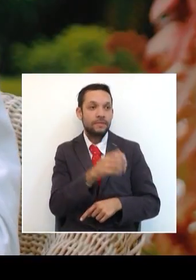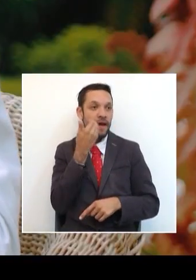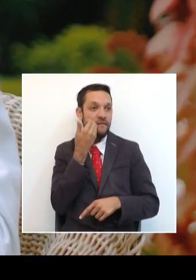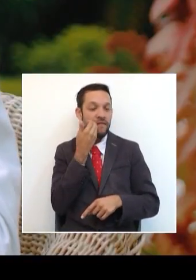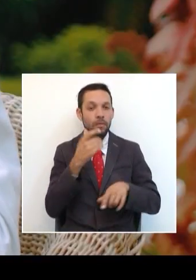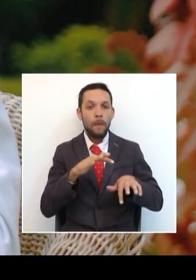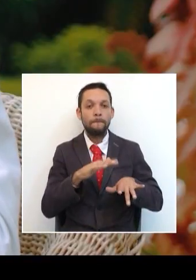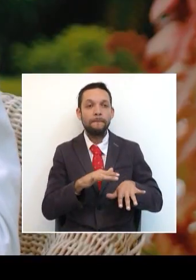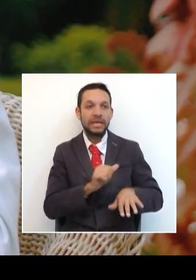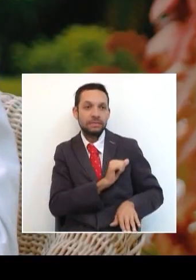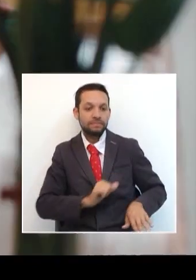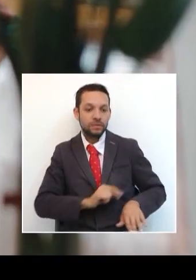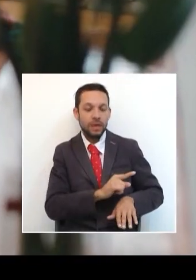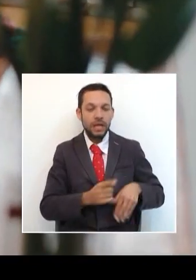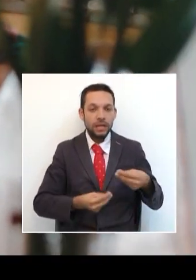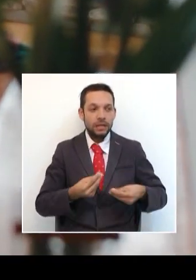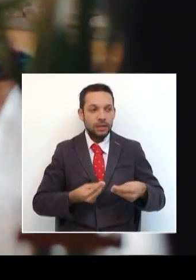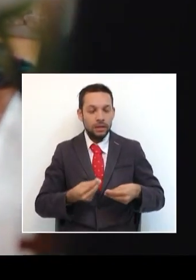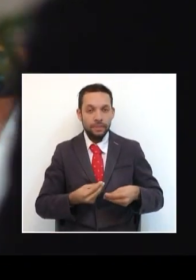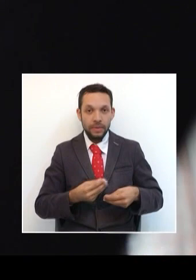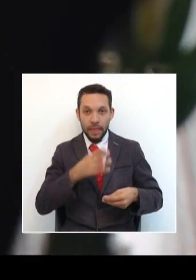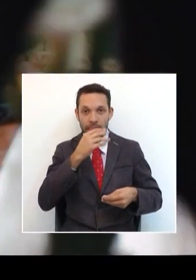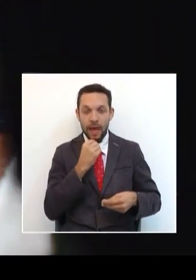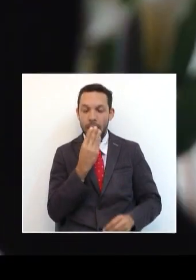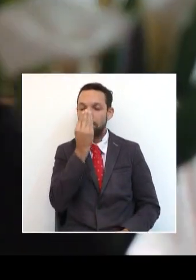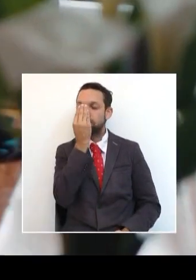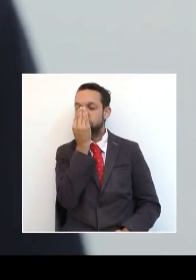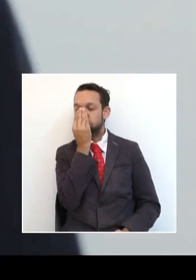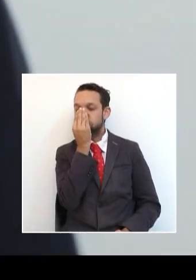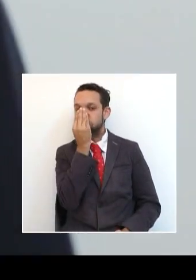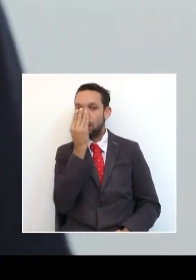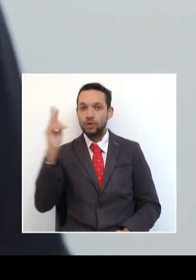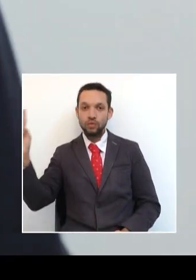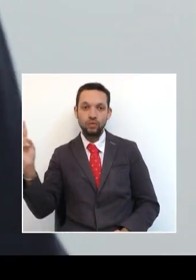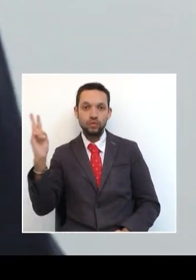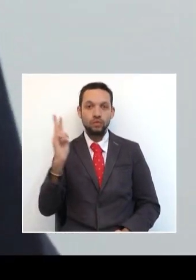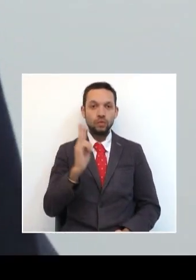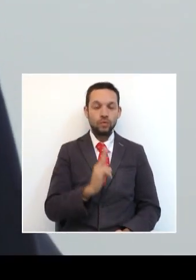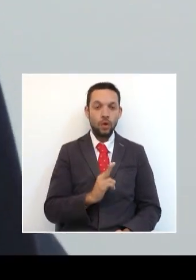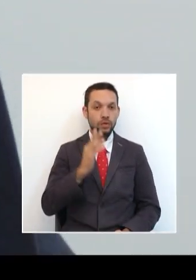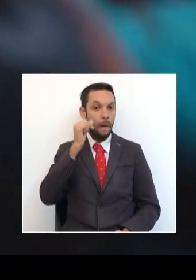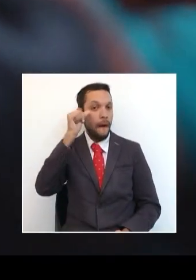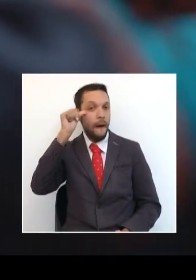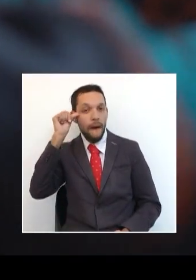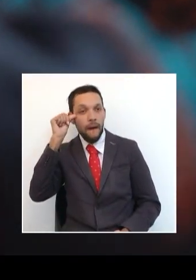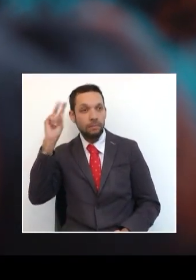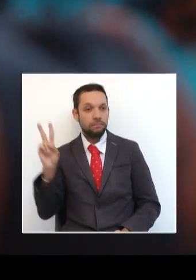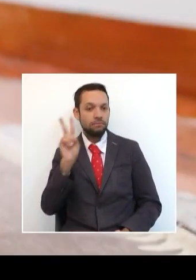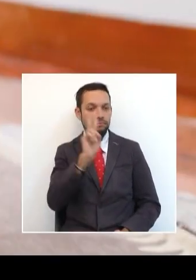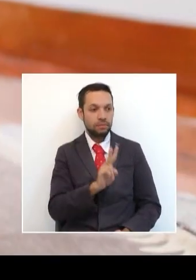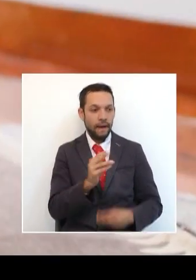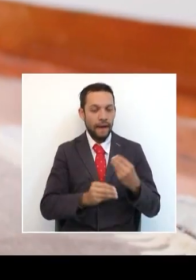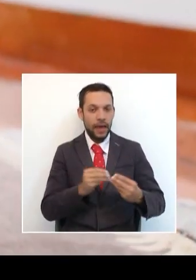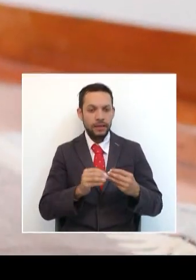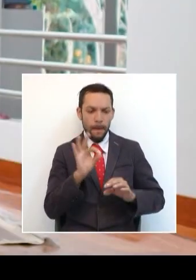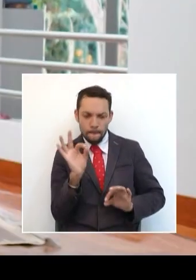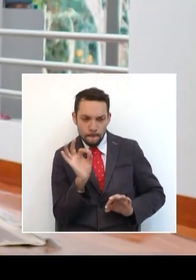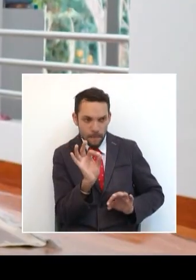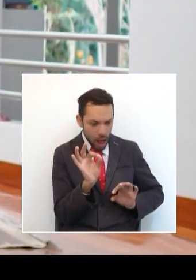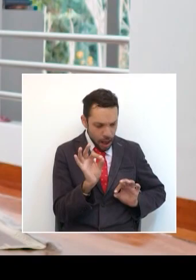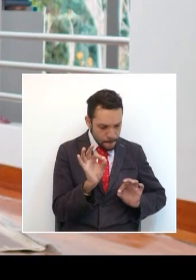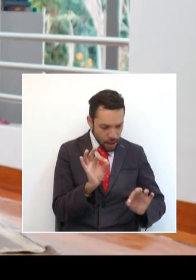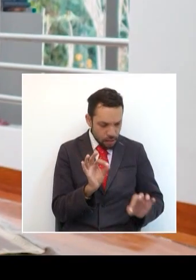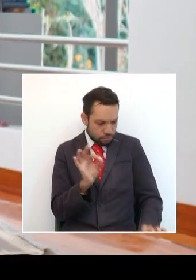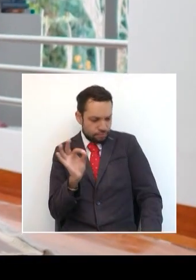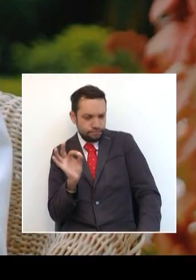yo no veía máquina de anestesia. Entran unos dos orientales y hacen unos bloqueos con agujas y es